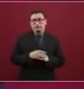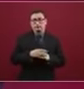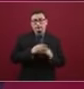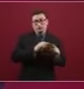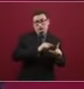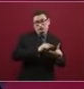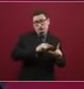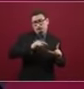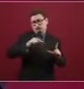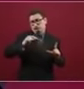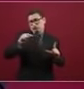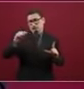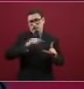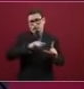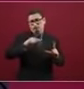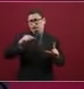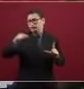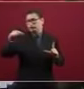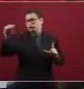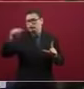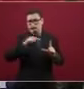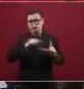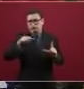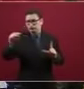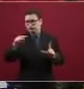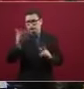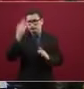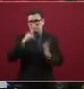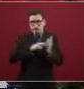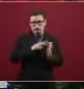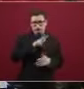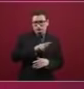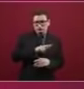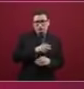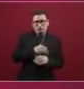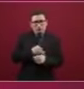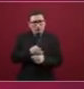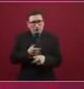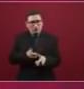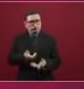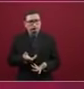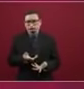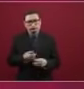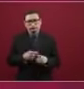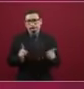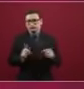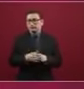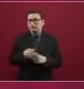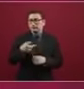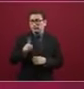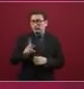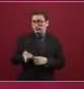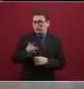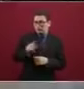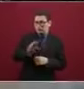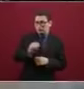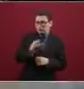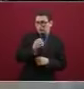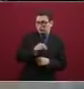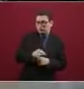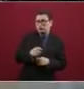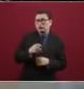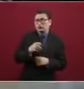ascenso, la pendiente del 2018. En este momento… Pero fueron 99 contra